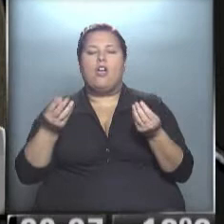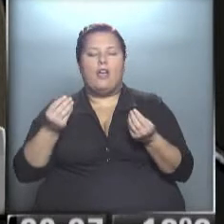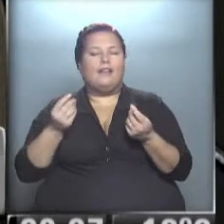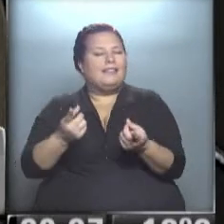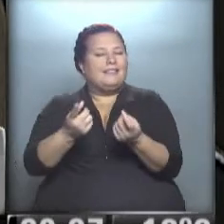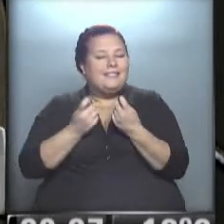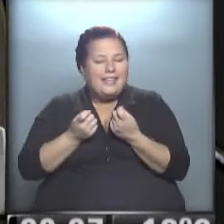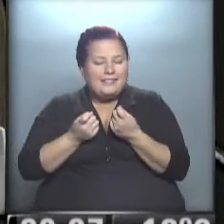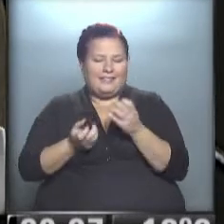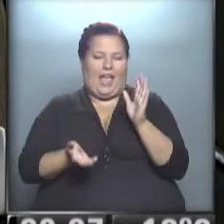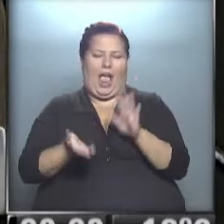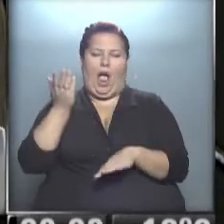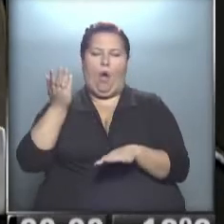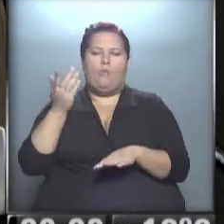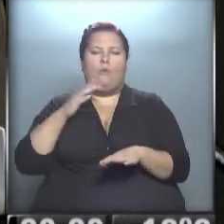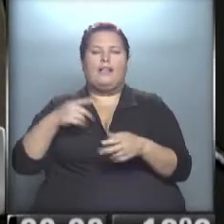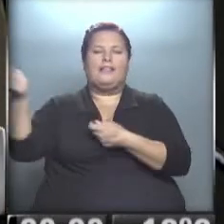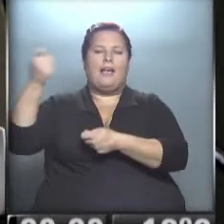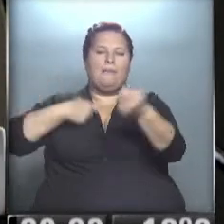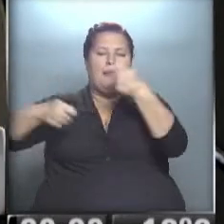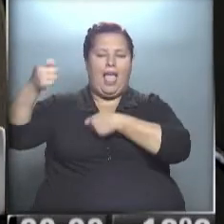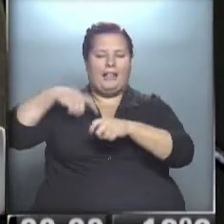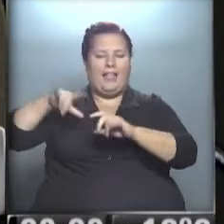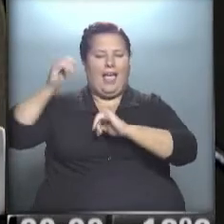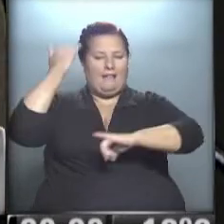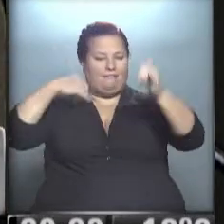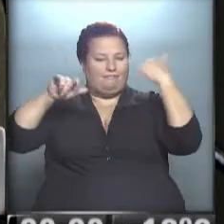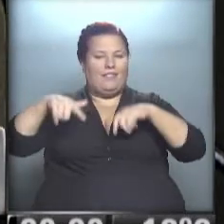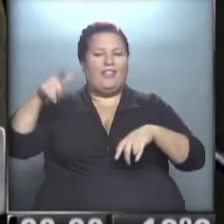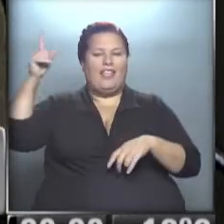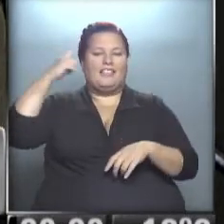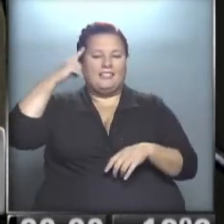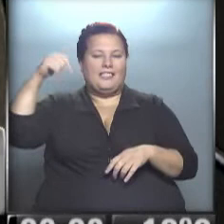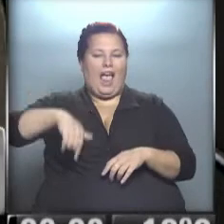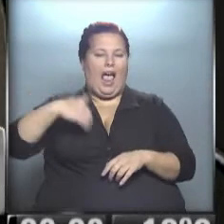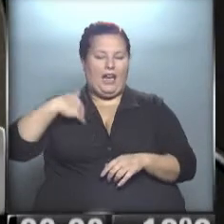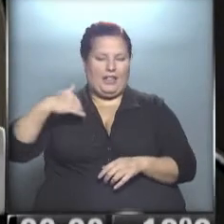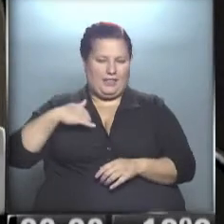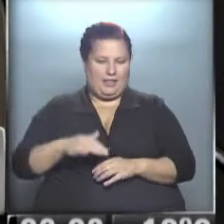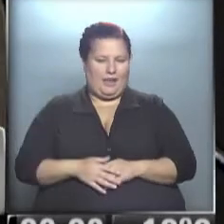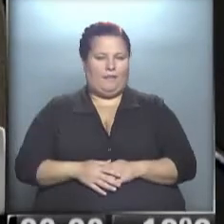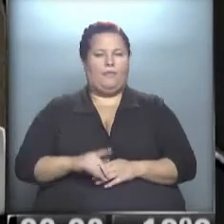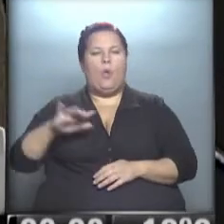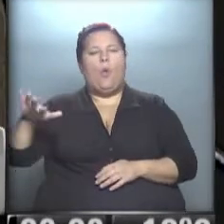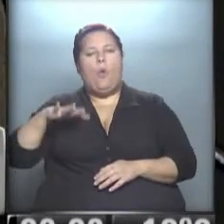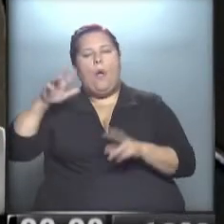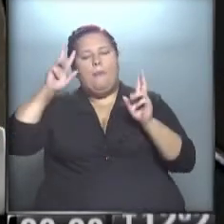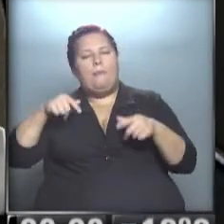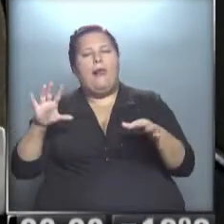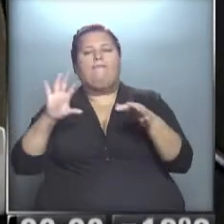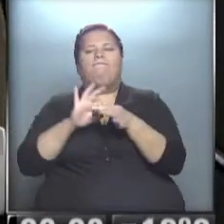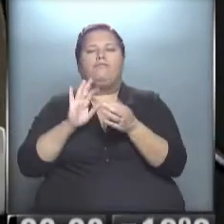necesidad de incrementar el flujo de inversión extranjera directa por parte de la república popular china en argentina en sectores estratégicos vinculados